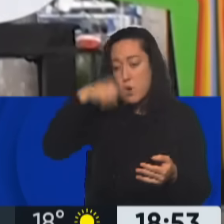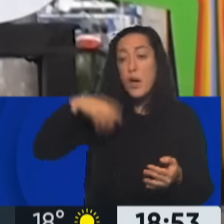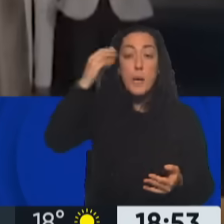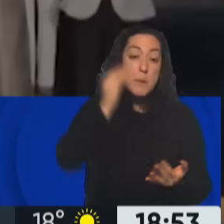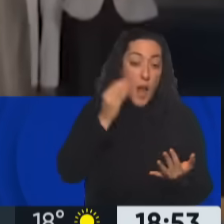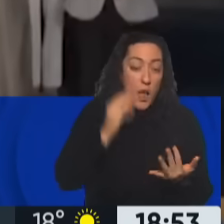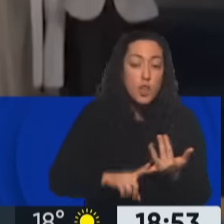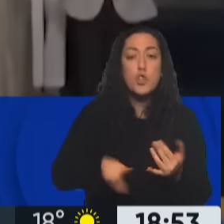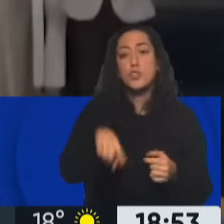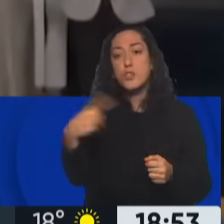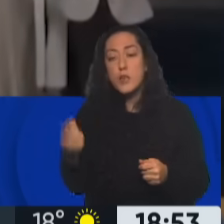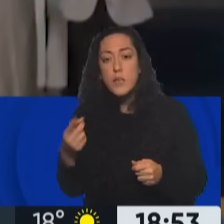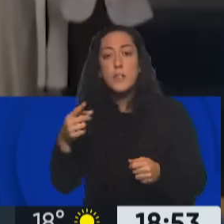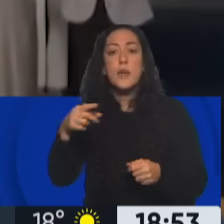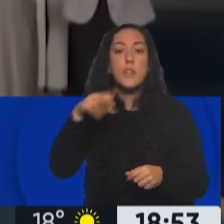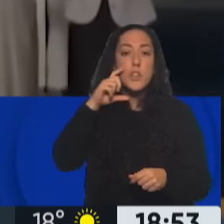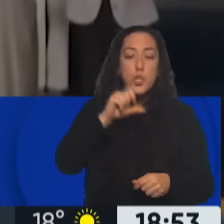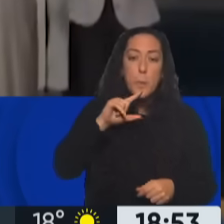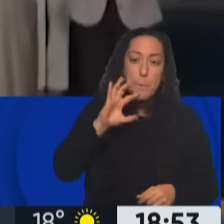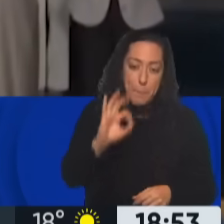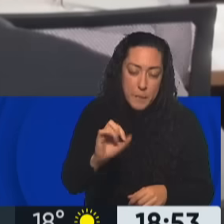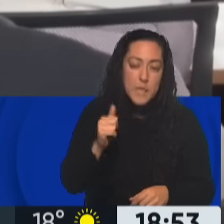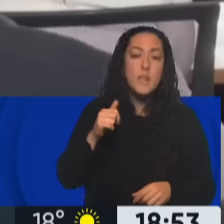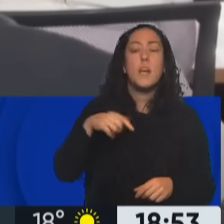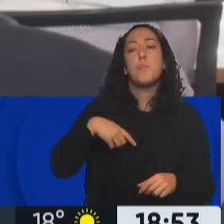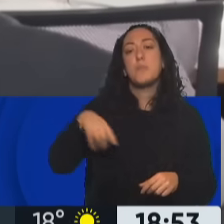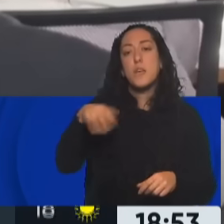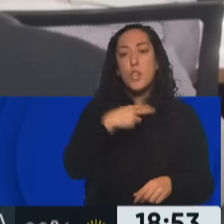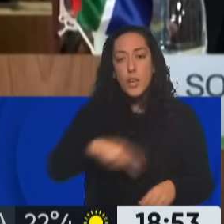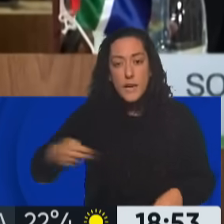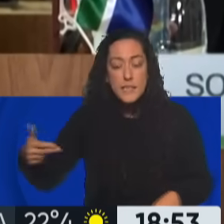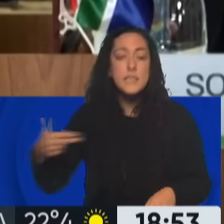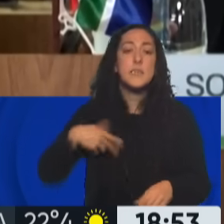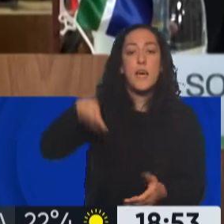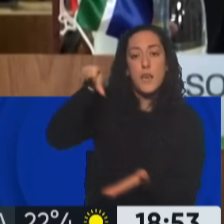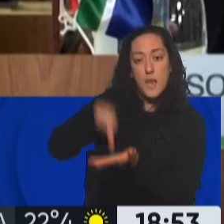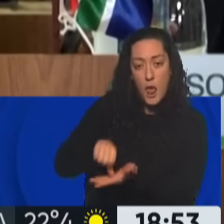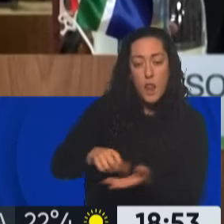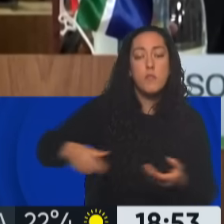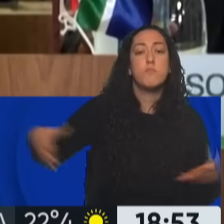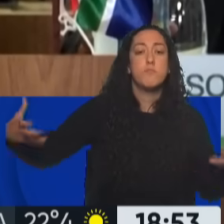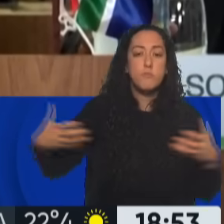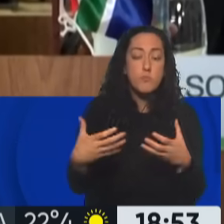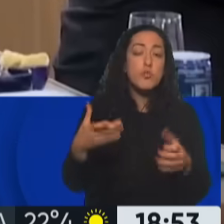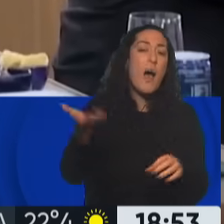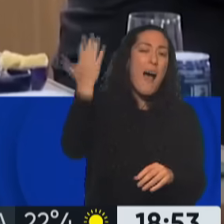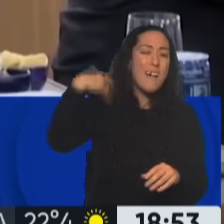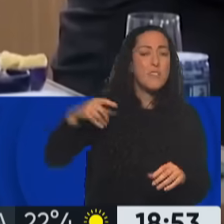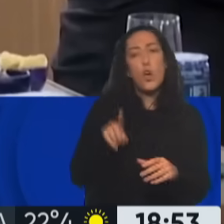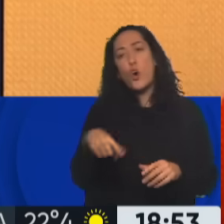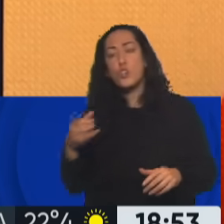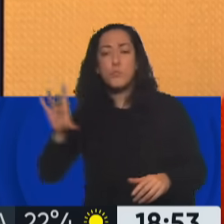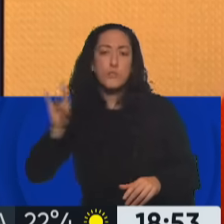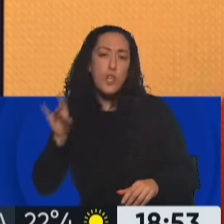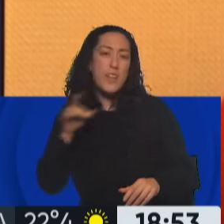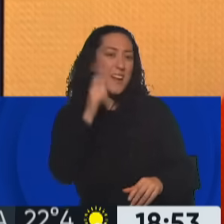Árabes Unidos, Etiopía, Indonesia e Irán. Y fue creado en 2001 como un foro político y económico alternativo al